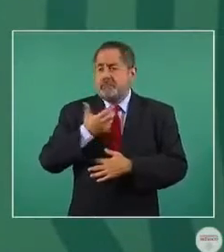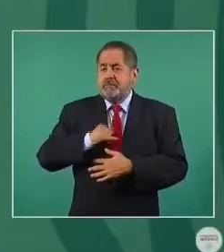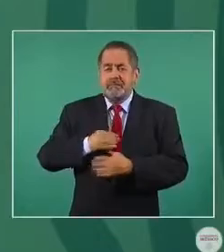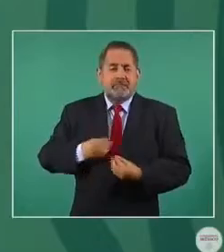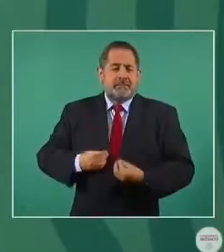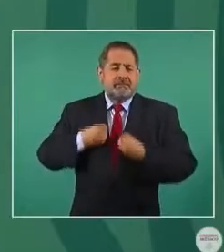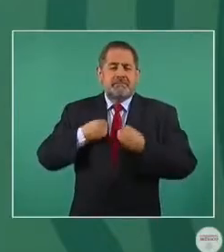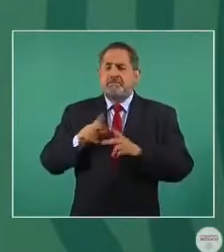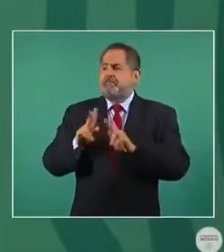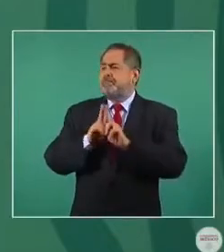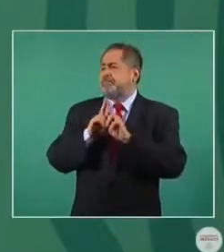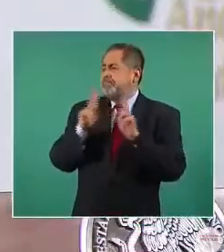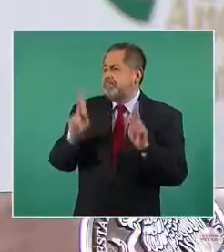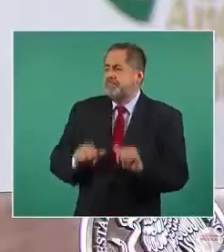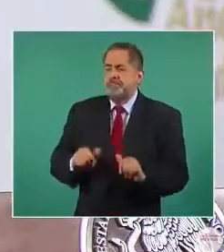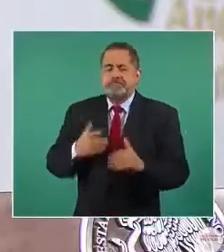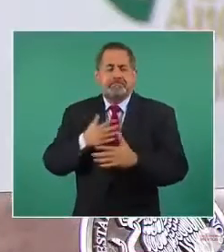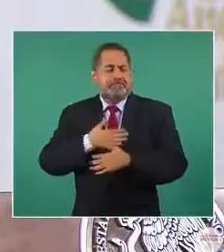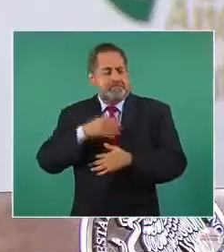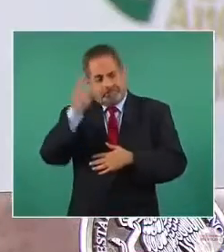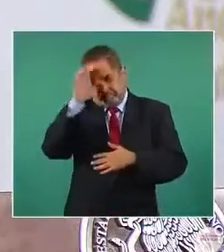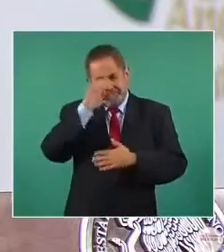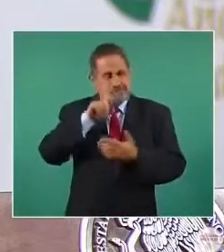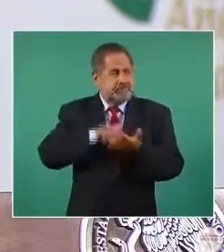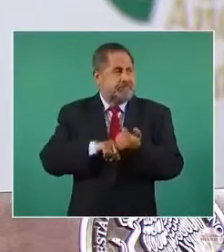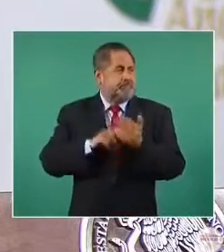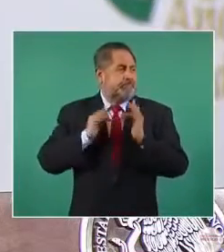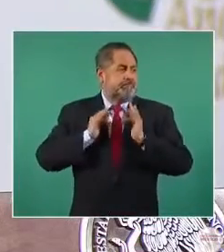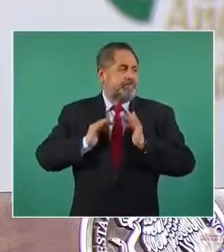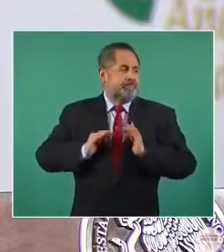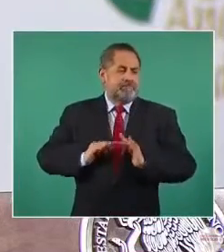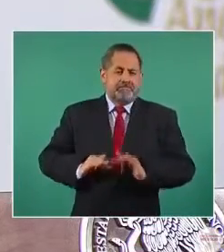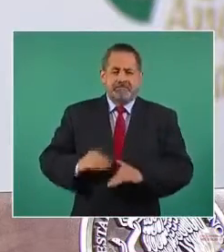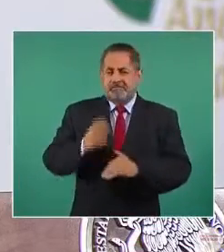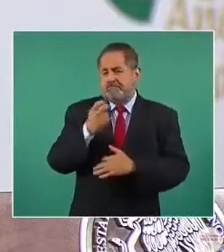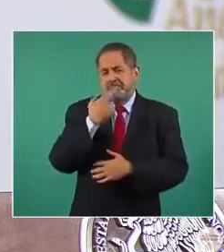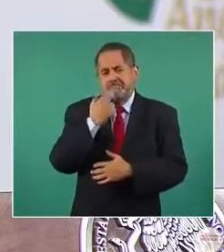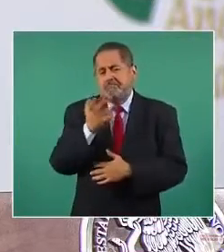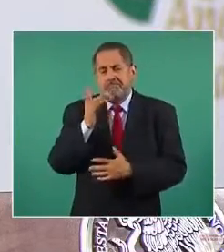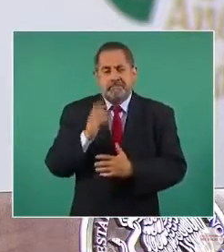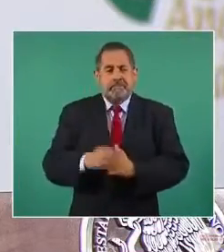de vivir en paz, sobre todo con nuestra conciencia.